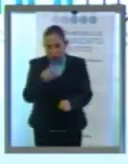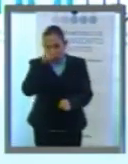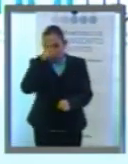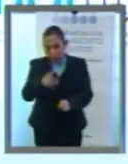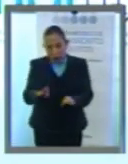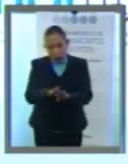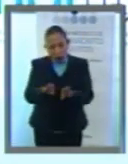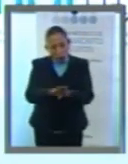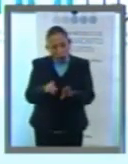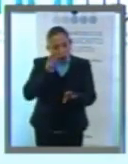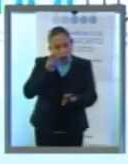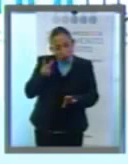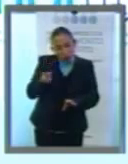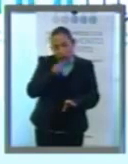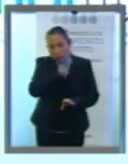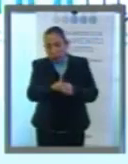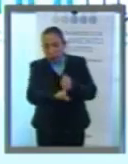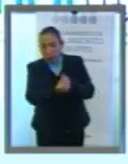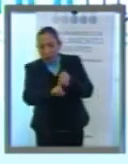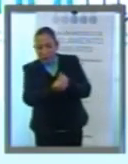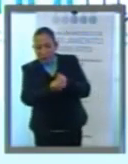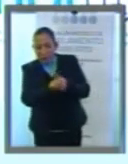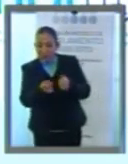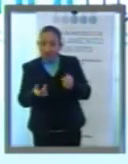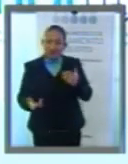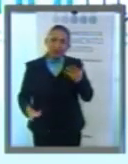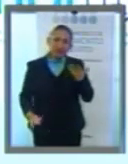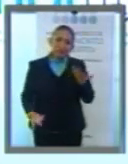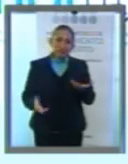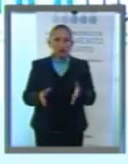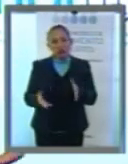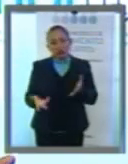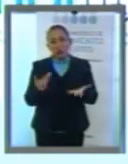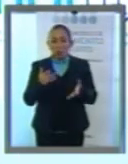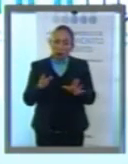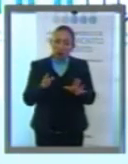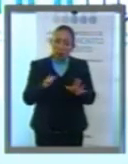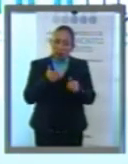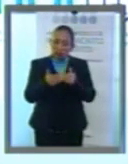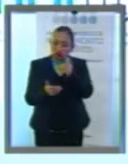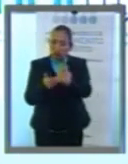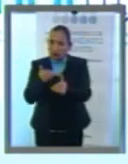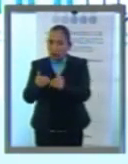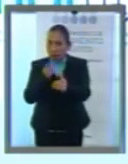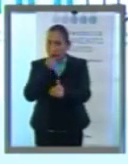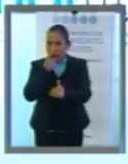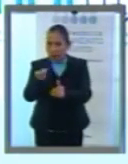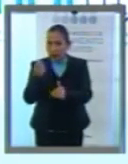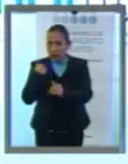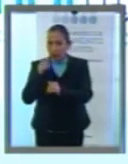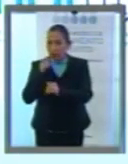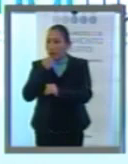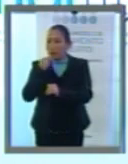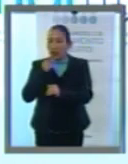está abordando el problema de la manera sistémica, como dice el auditor